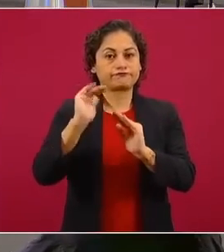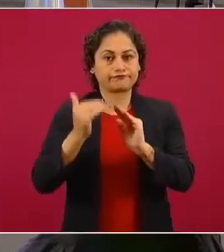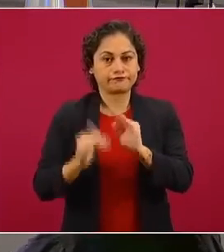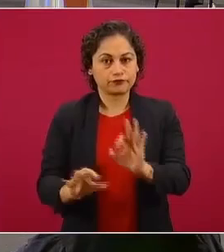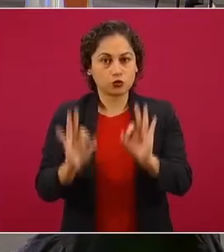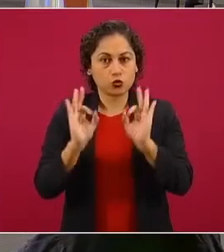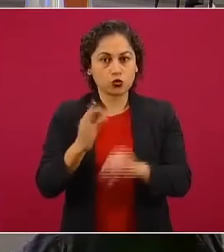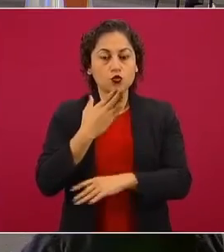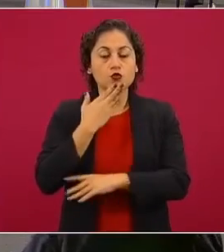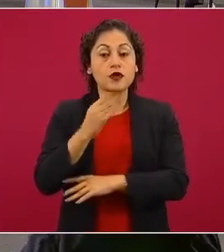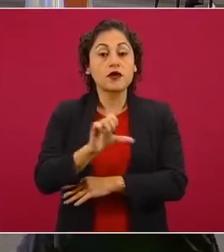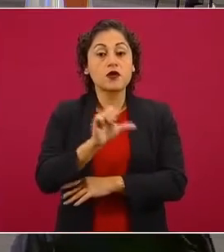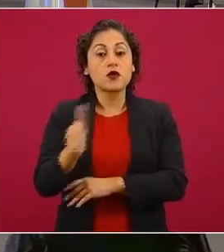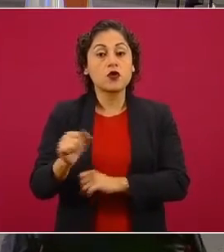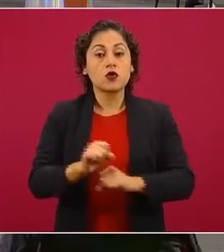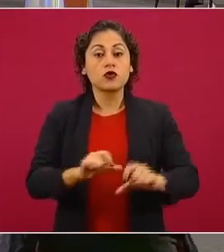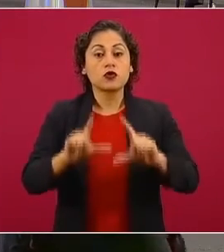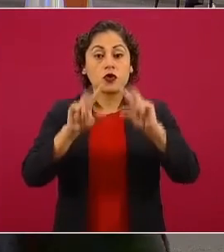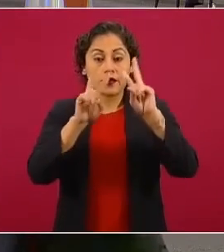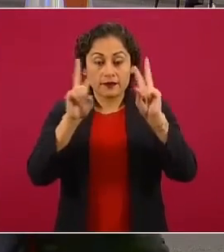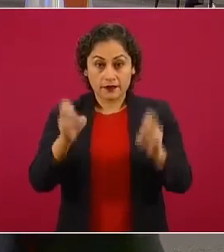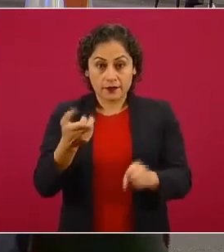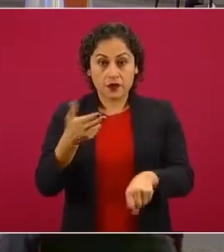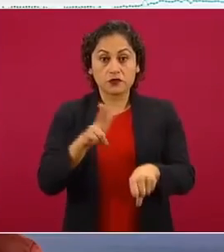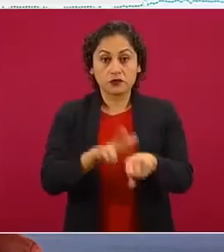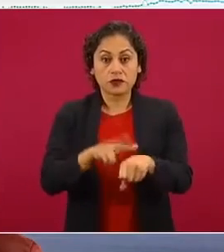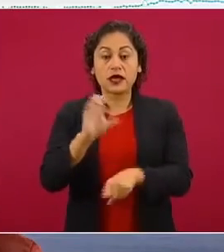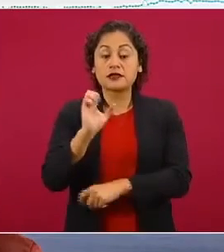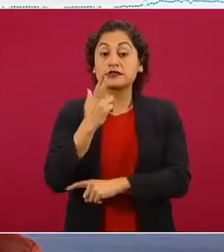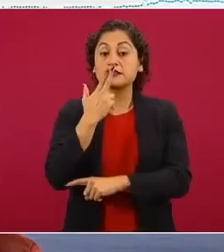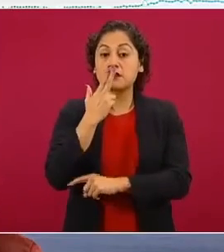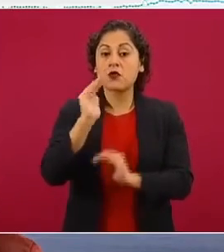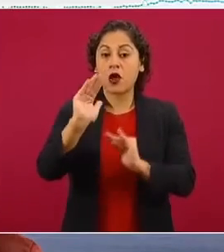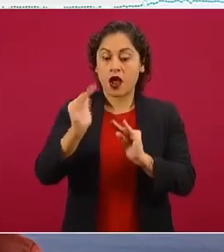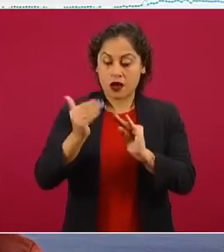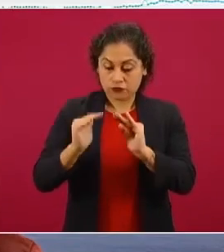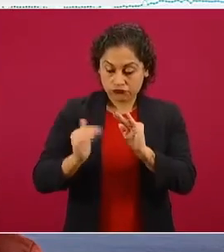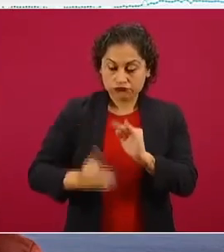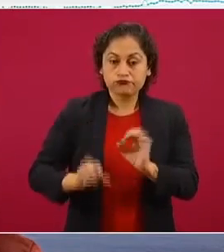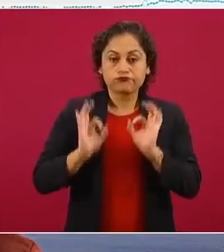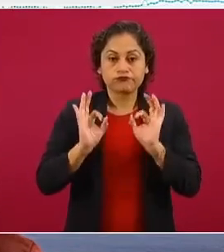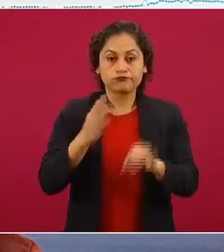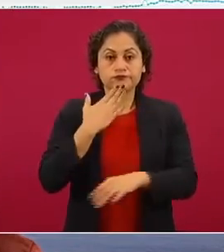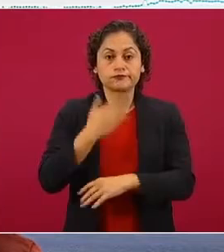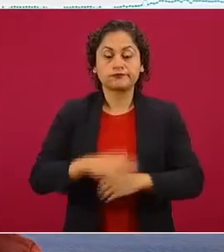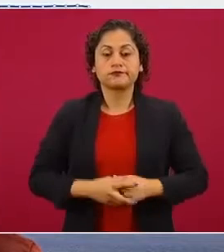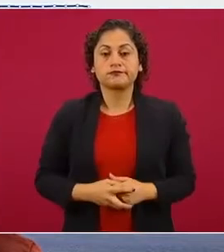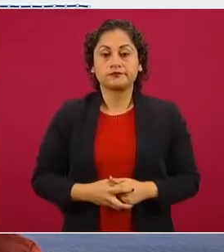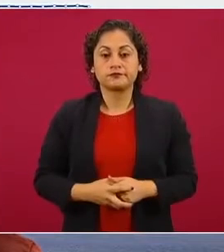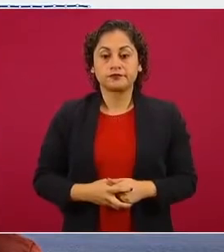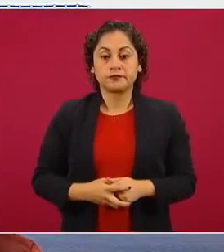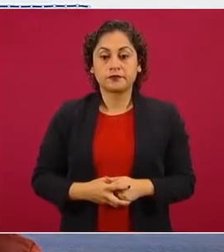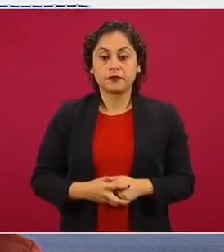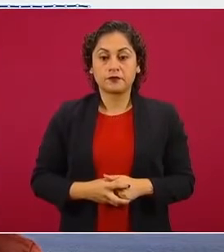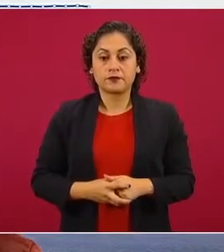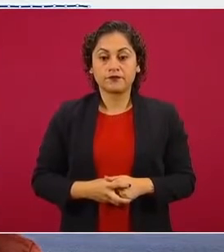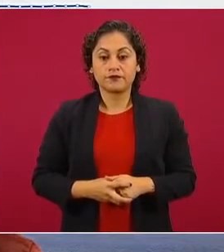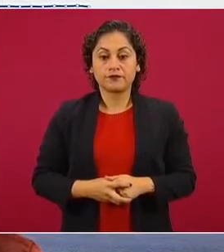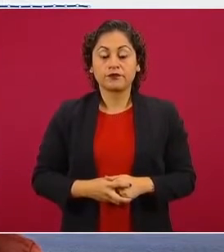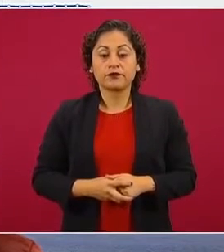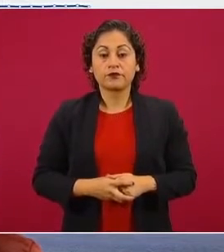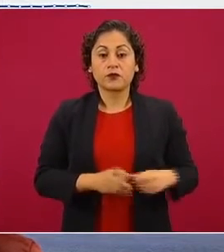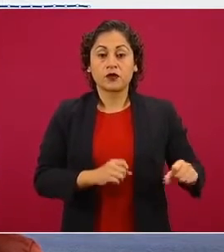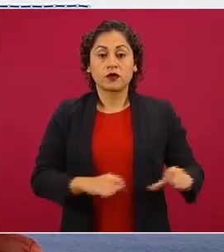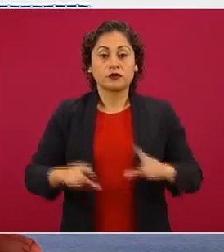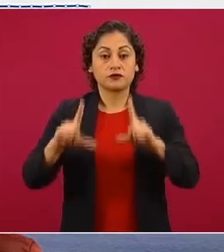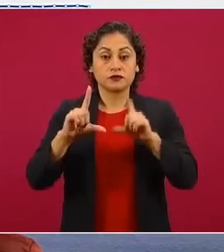que la hospitalización en Chihuahua también va en franco descenso en los últimos 15 días. La siguiente. El